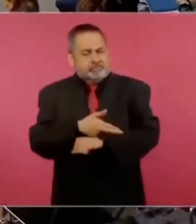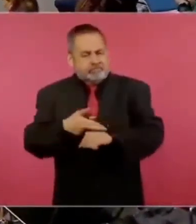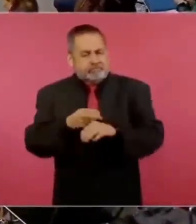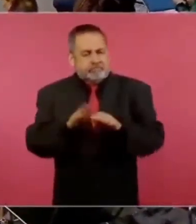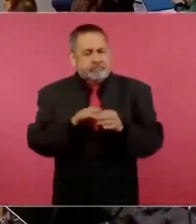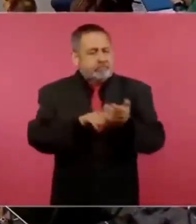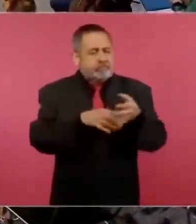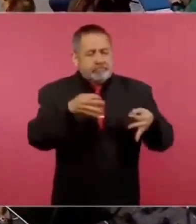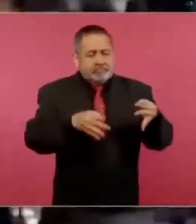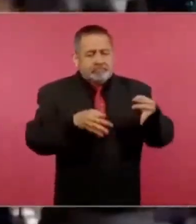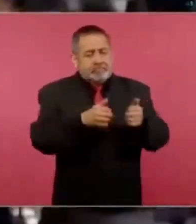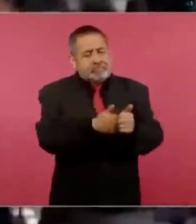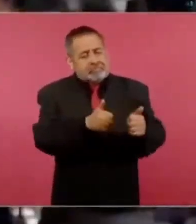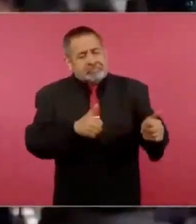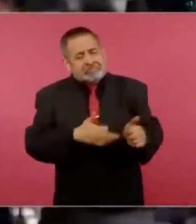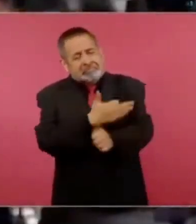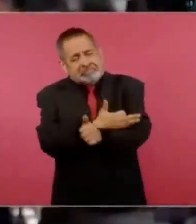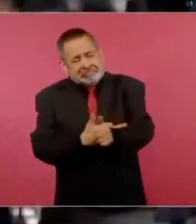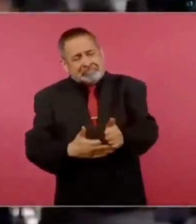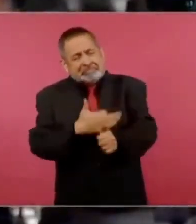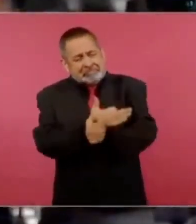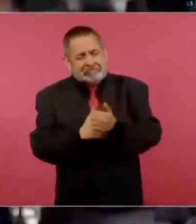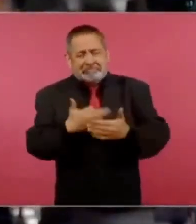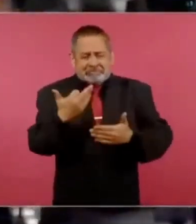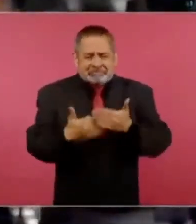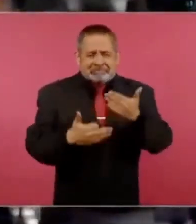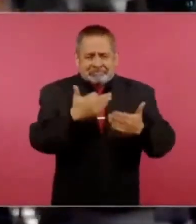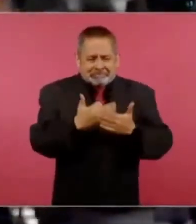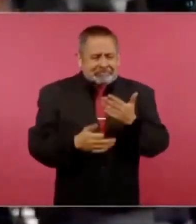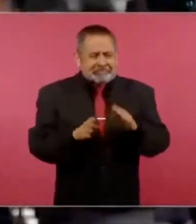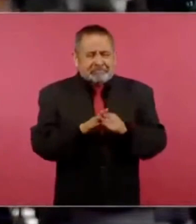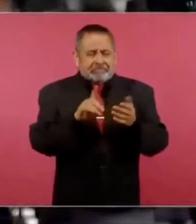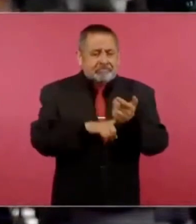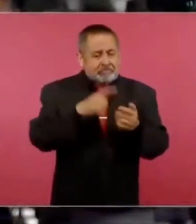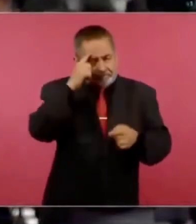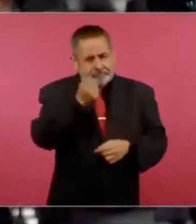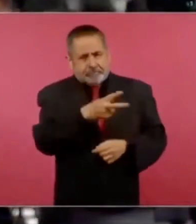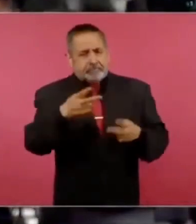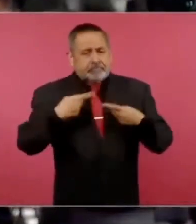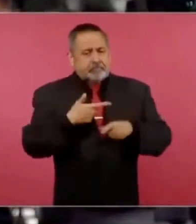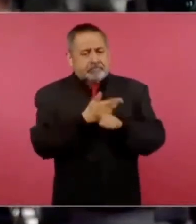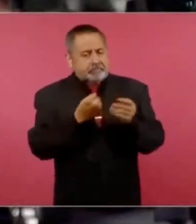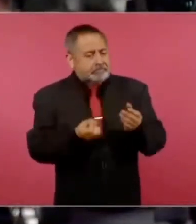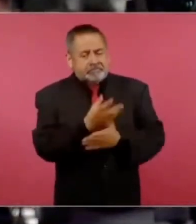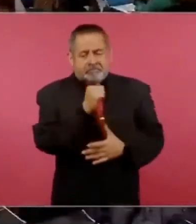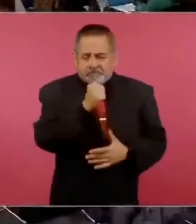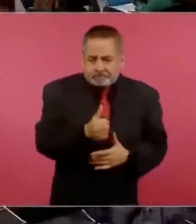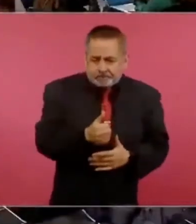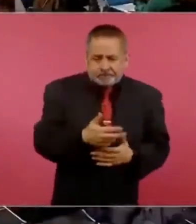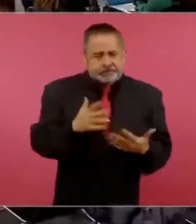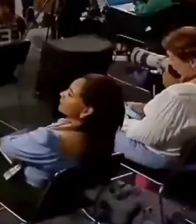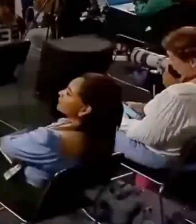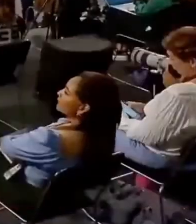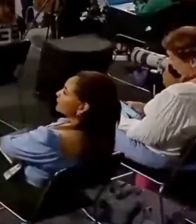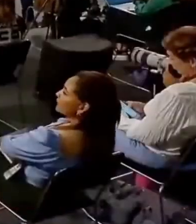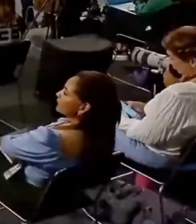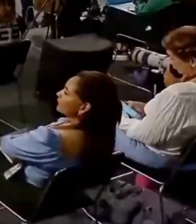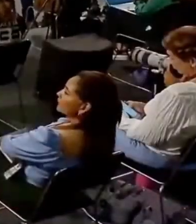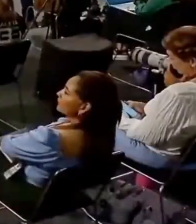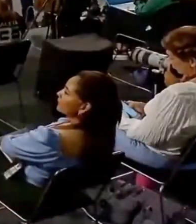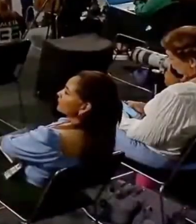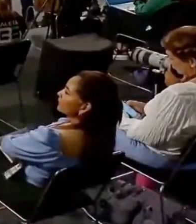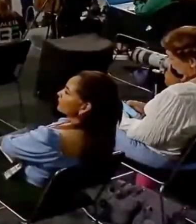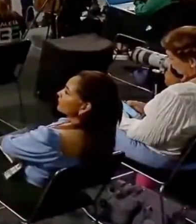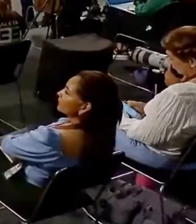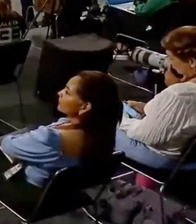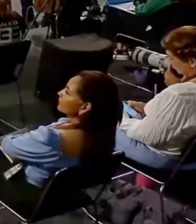retraso de sentencias, ¿no? Que no se podían liberar a las personas muy puntualmente. Entonces, señor presidente, preguntarle si reitera